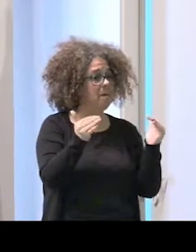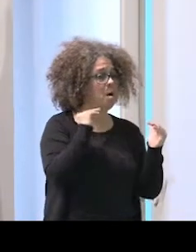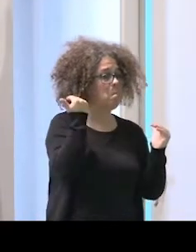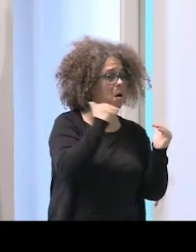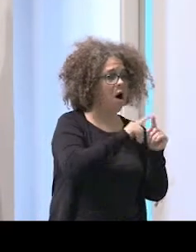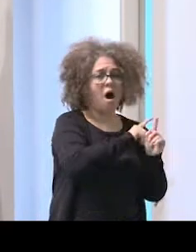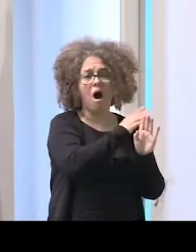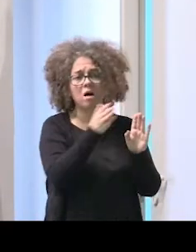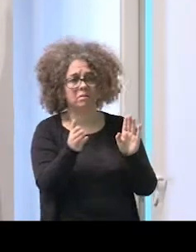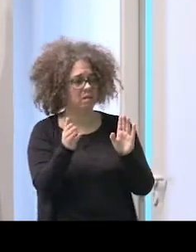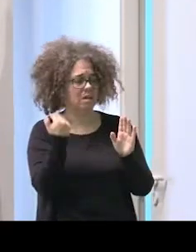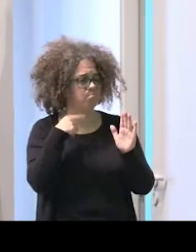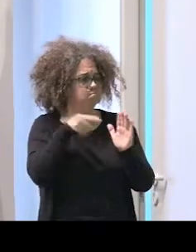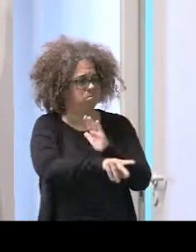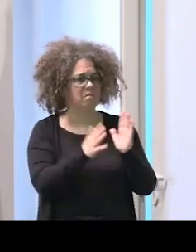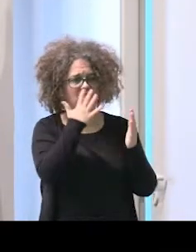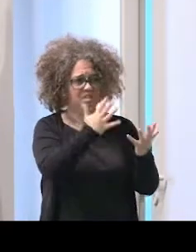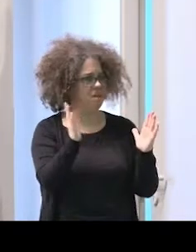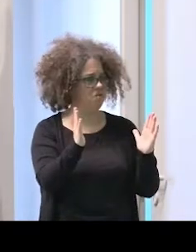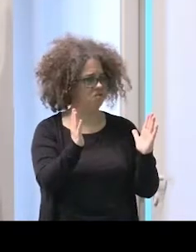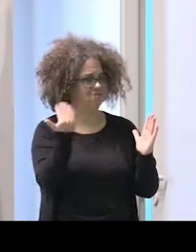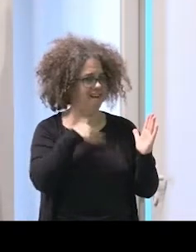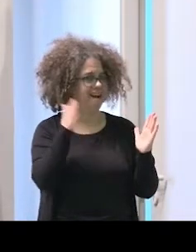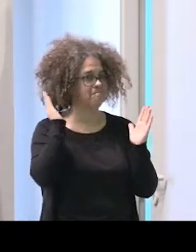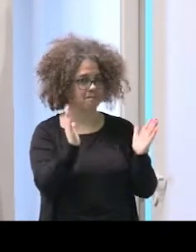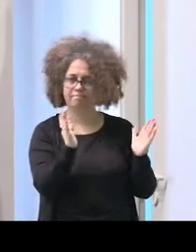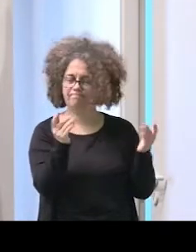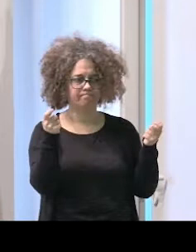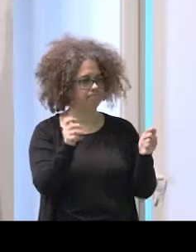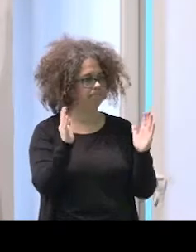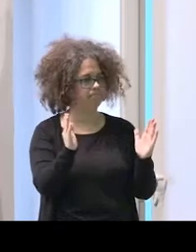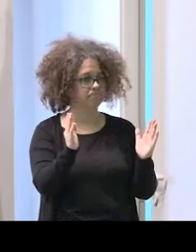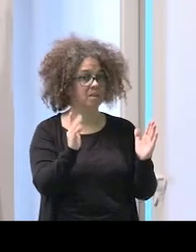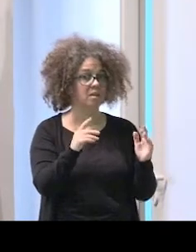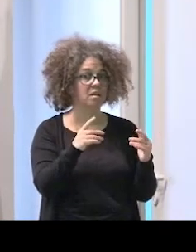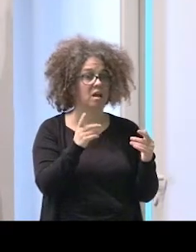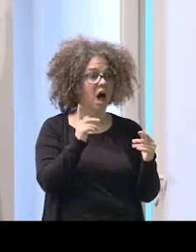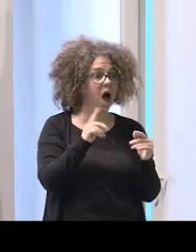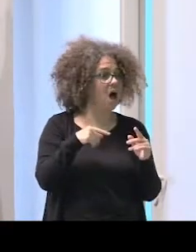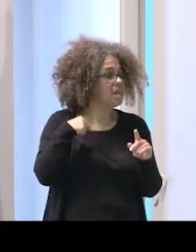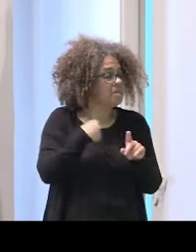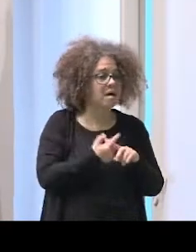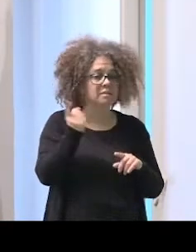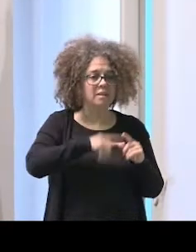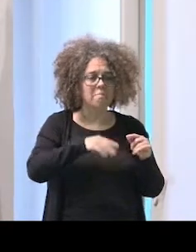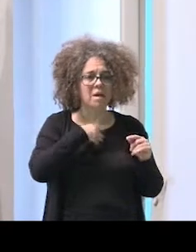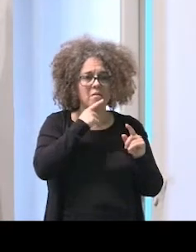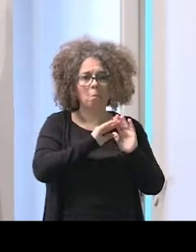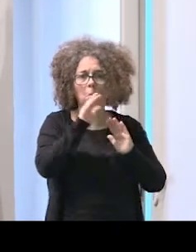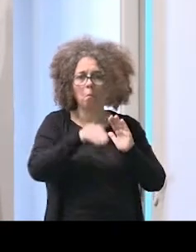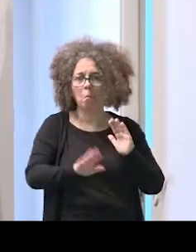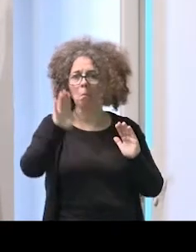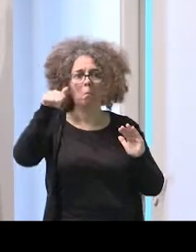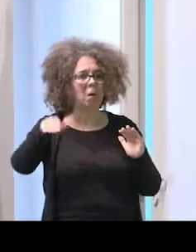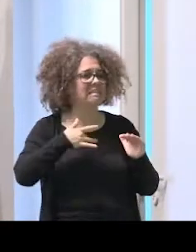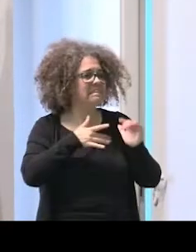18 años hay una progresión y una pérdida auditiva. Además, es fluctuante, con lo cual te deja un poco descolocado, porque hay veces que está mejor